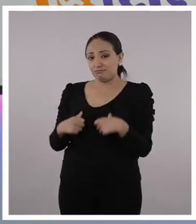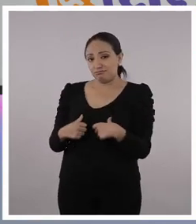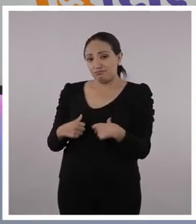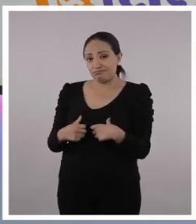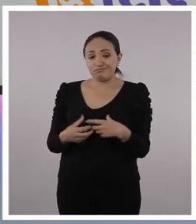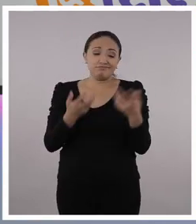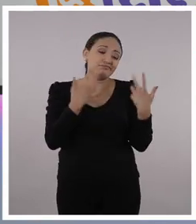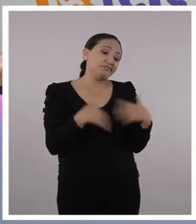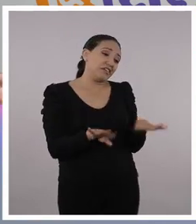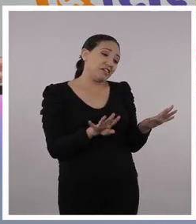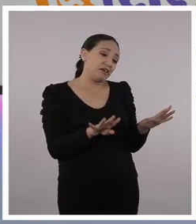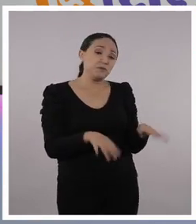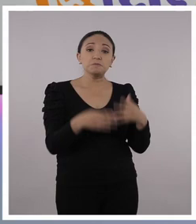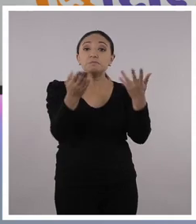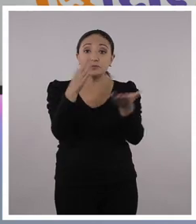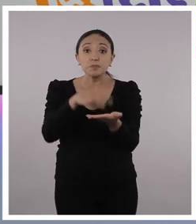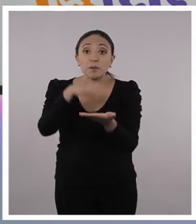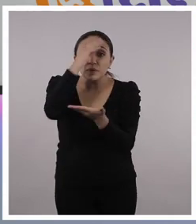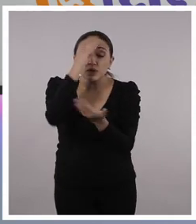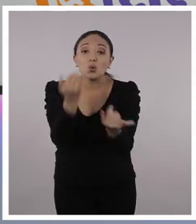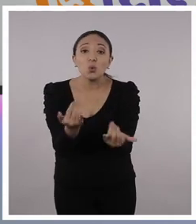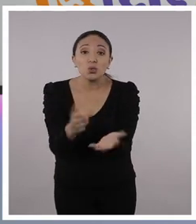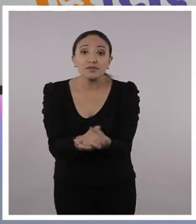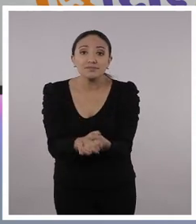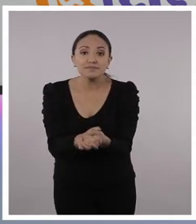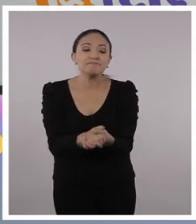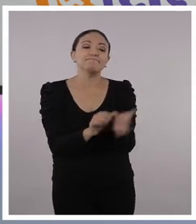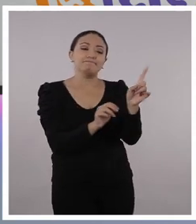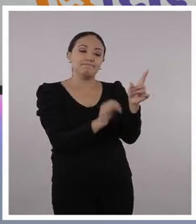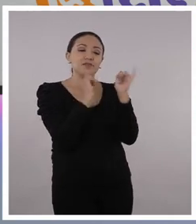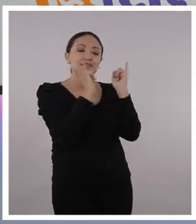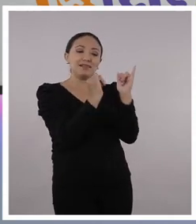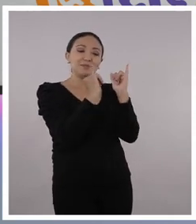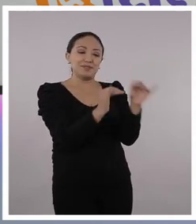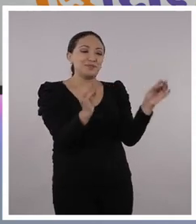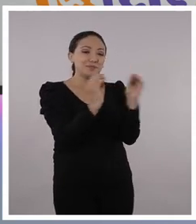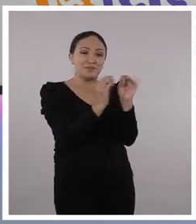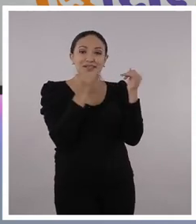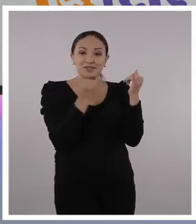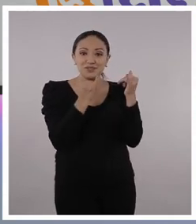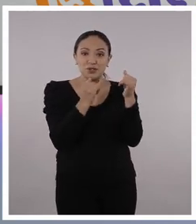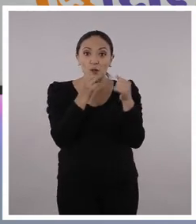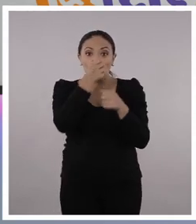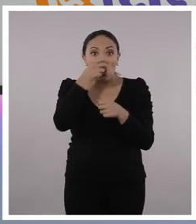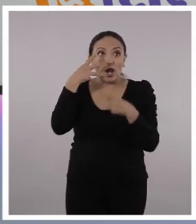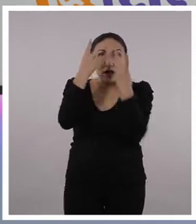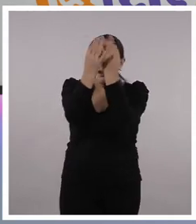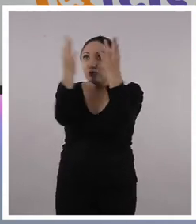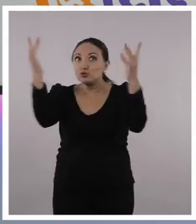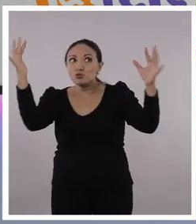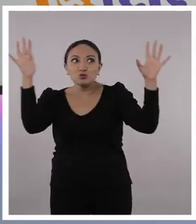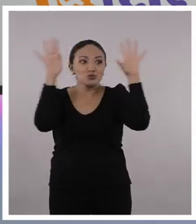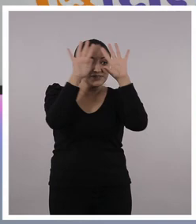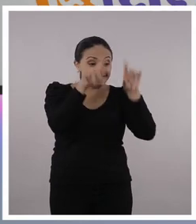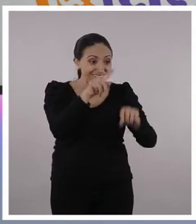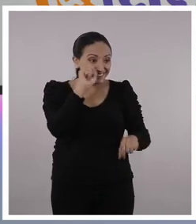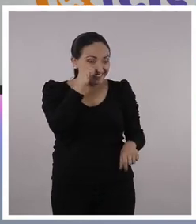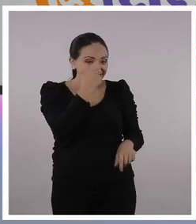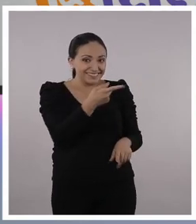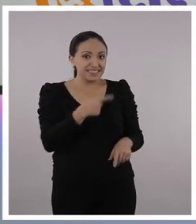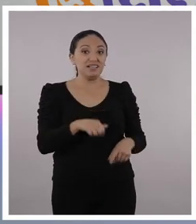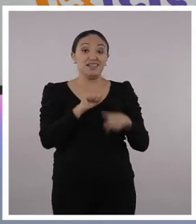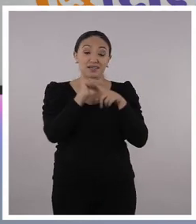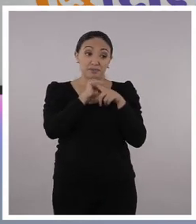terminó. ¿Qué aprendimos el día de hoy, Monse? Bueno, el día de hoy nos divertimos un montón creando esta selva encantada. Ajá.